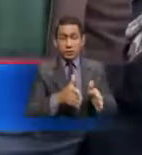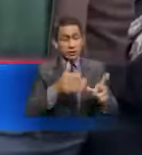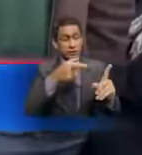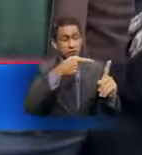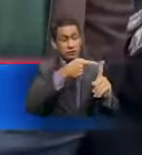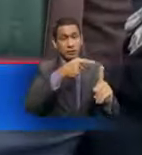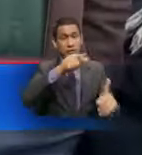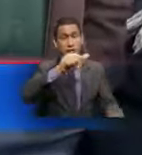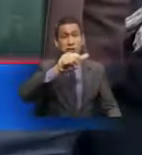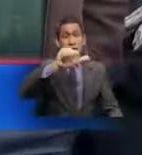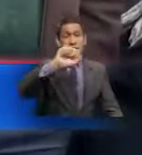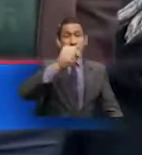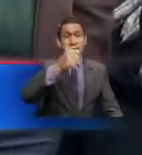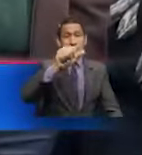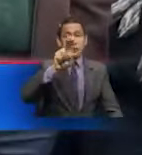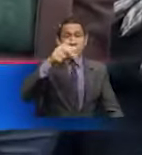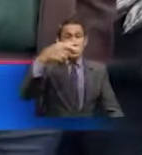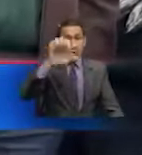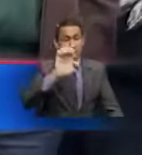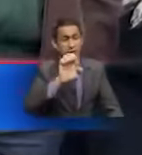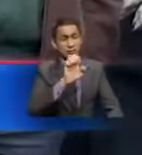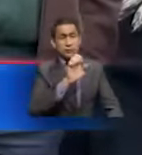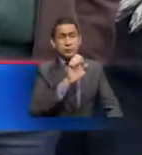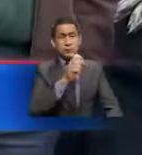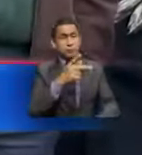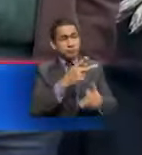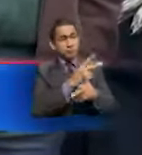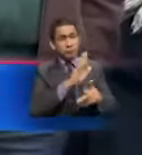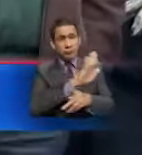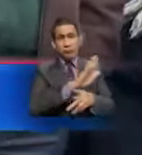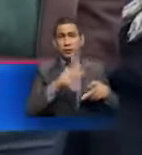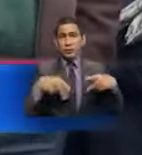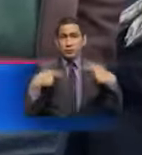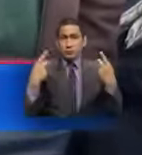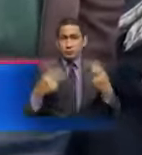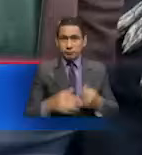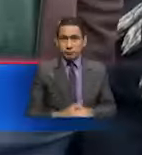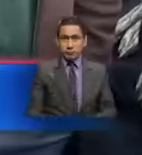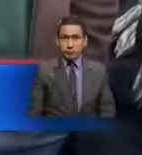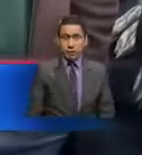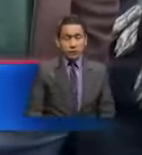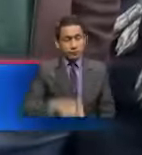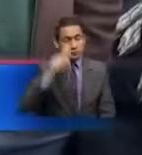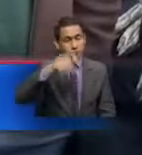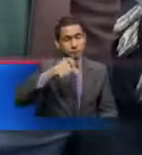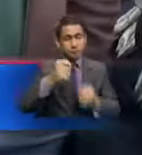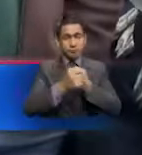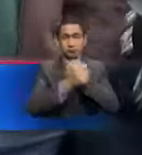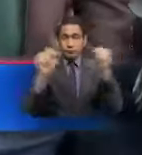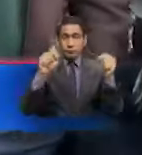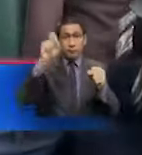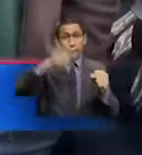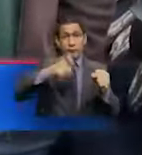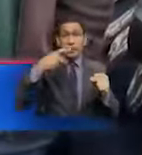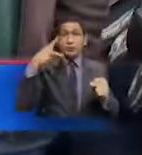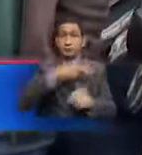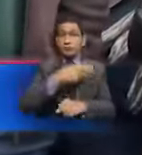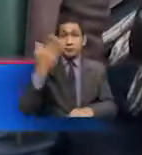peligro. Lo que le ocurrió a Navalny puede ocurrirle a Julian. Tiene que ser liberado. Esta farsa tiene que